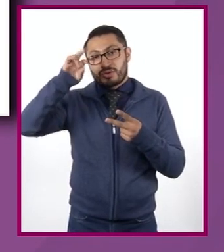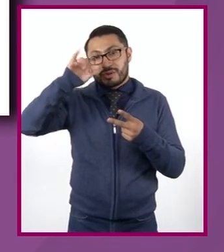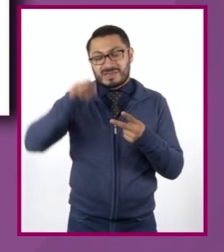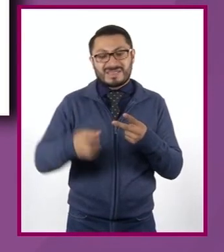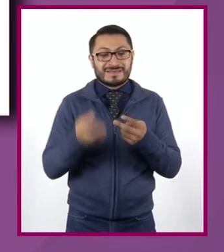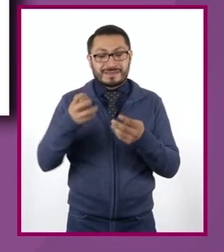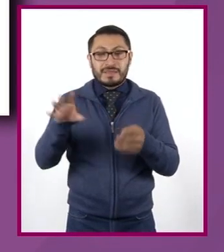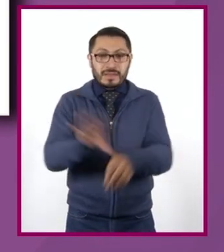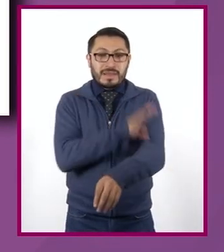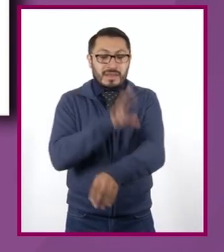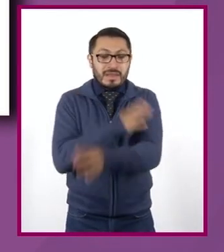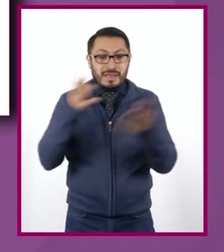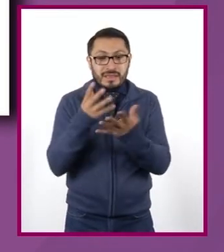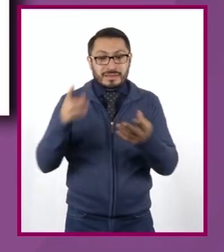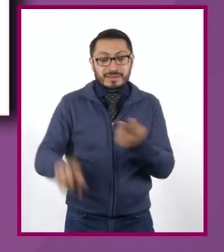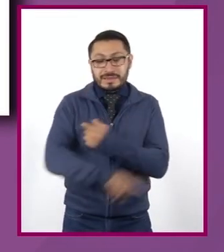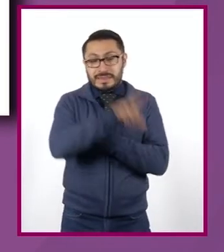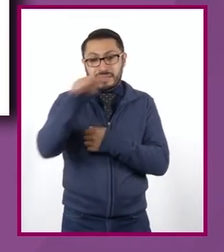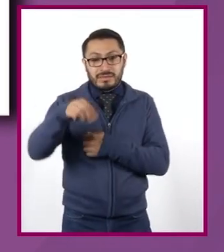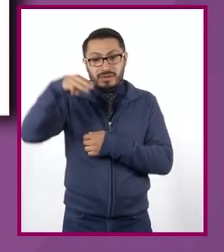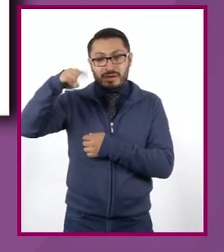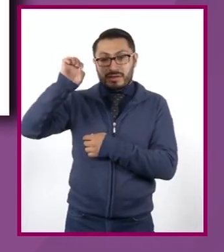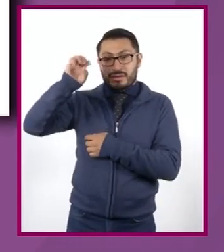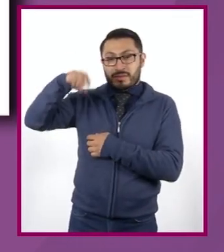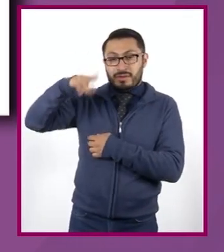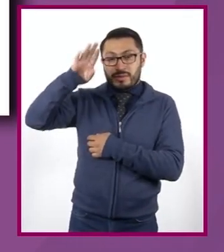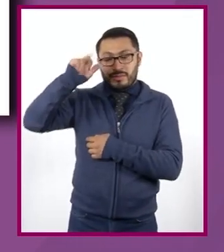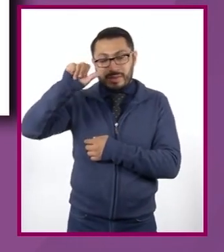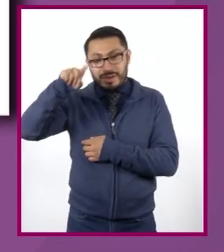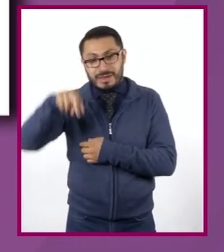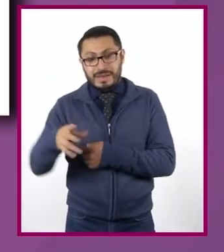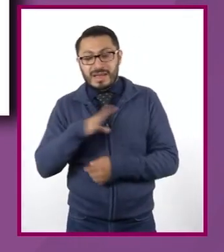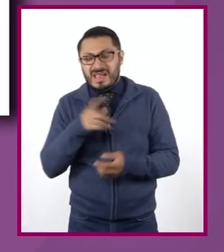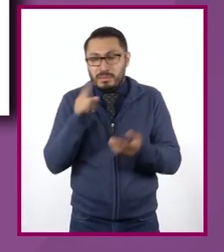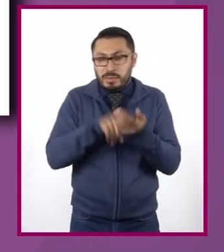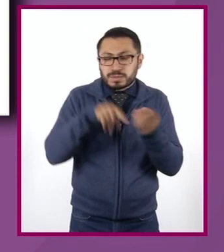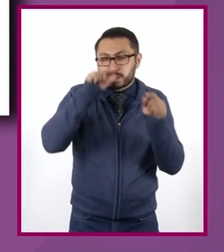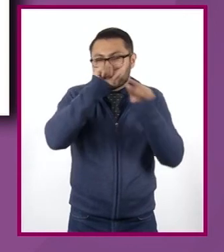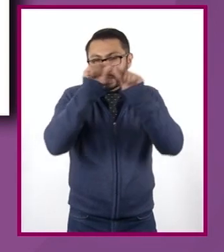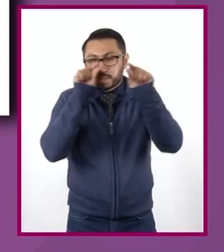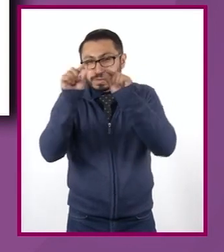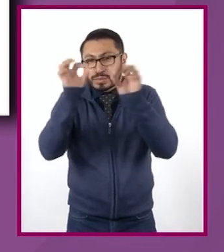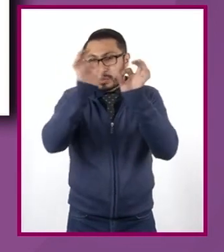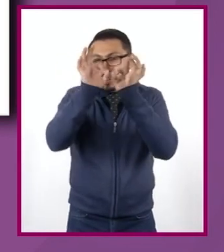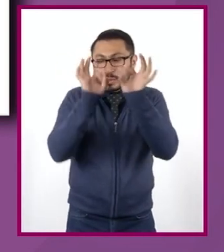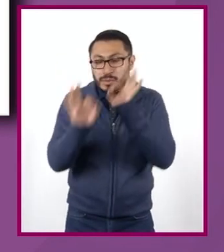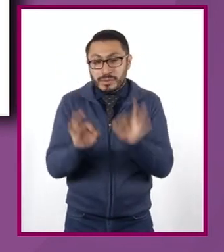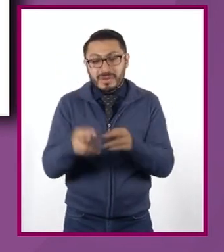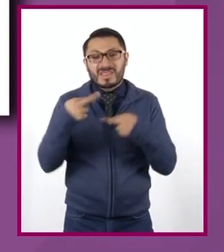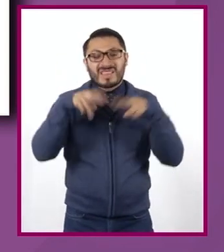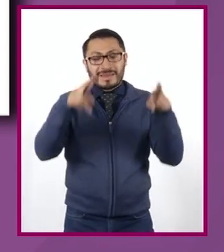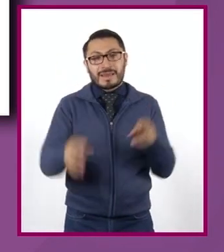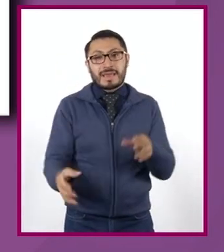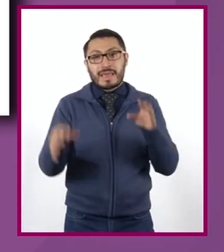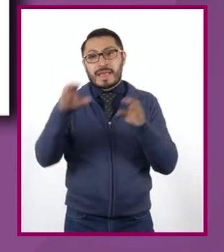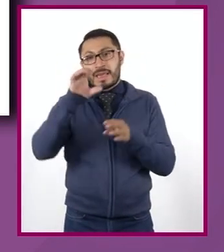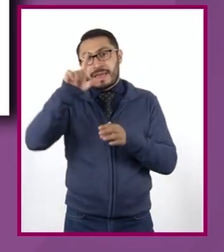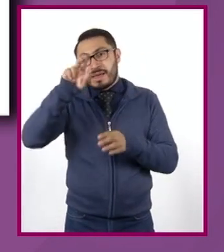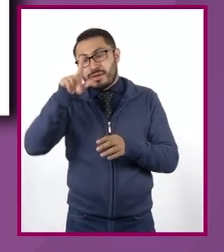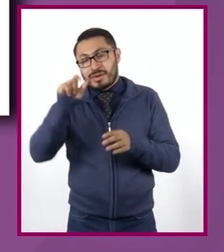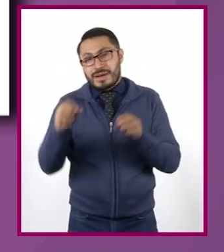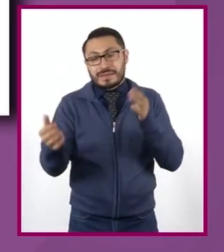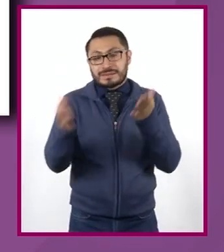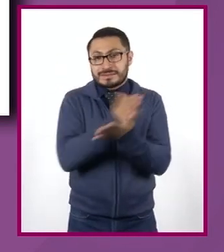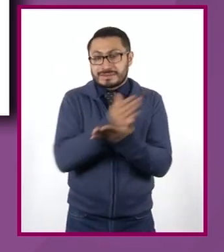membrana, que si ven en el esquema, tiene hoyitos. Estos representan que la célula no está aislada, que se comunica con